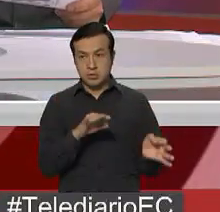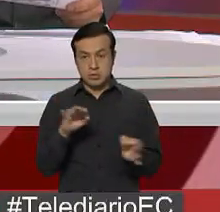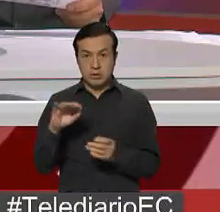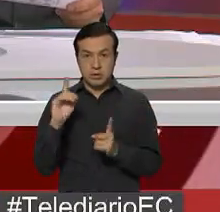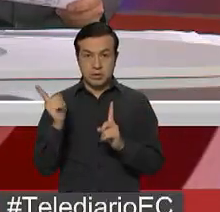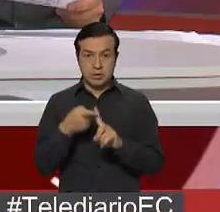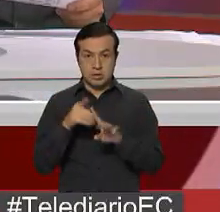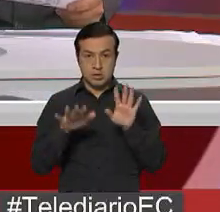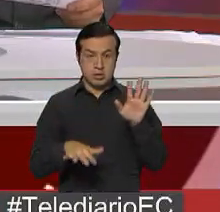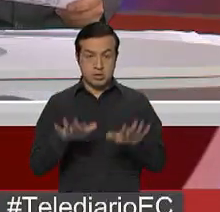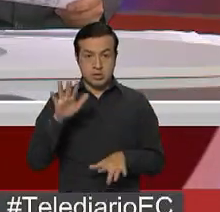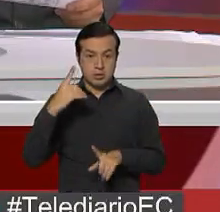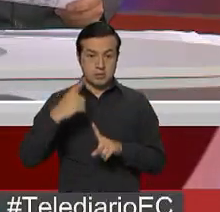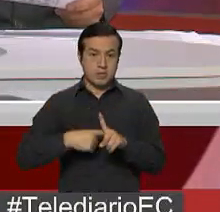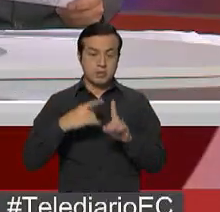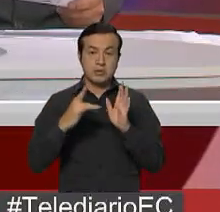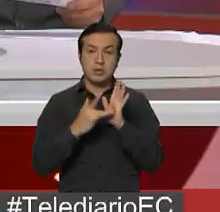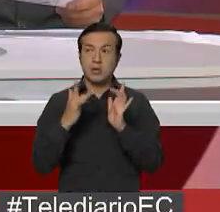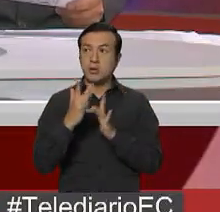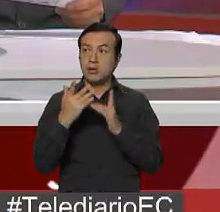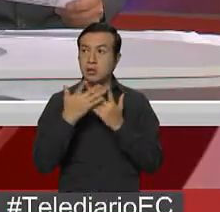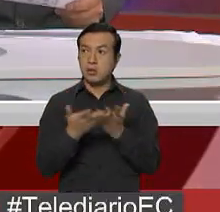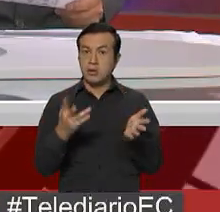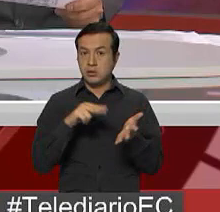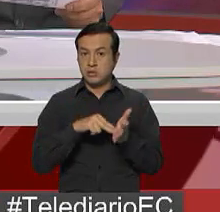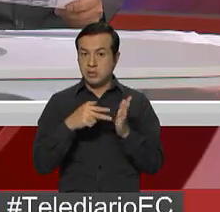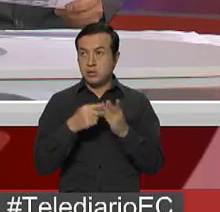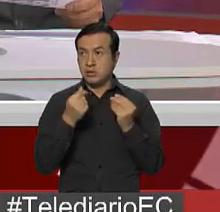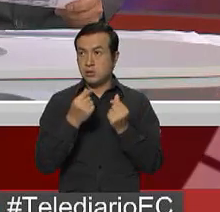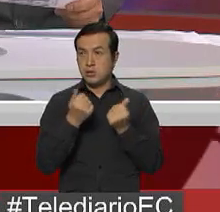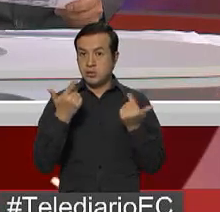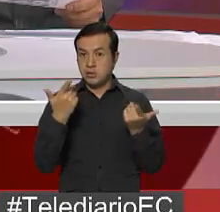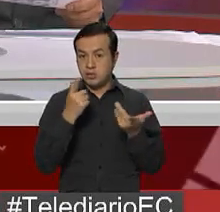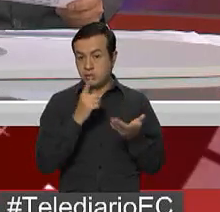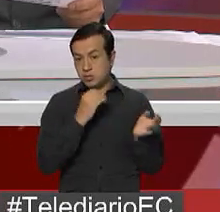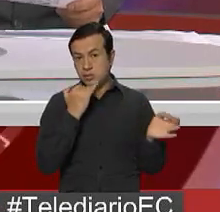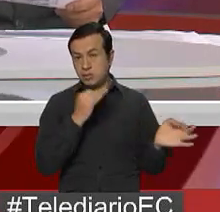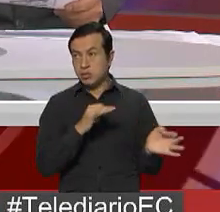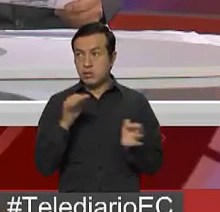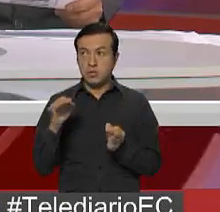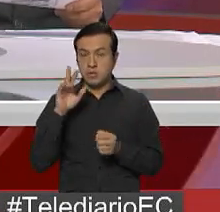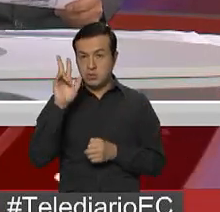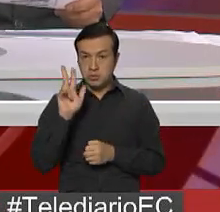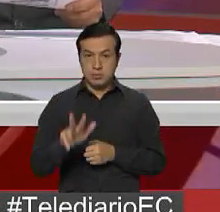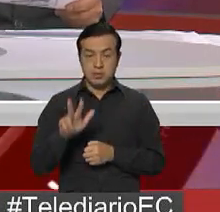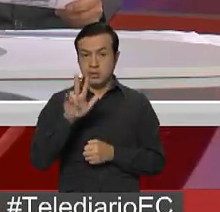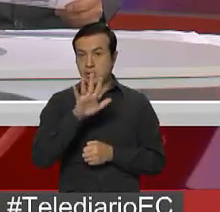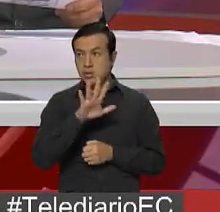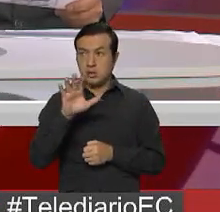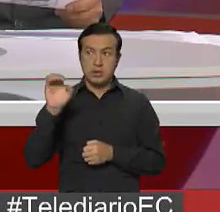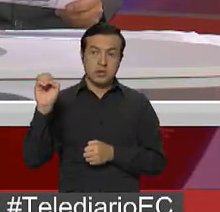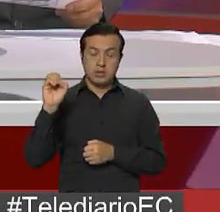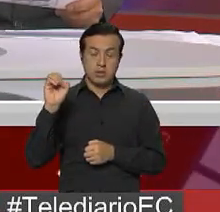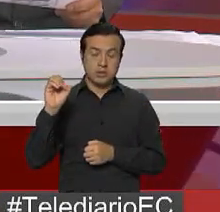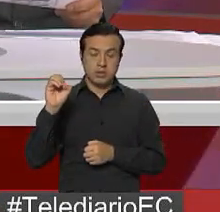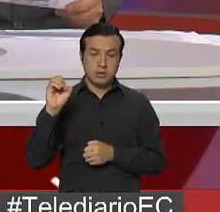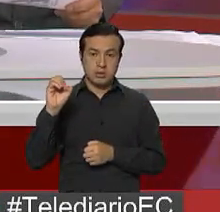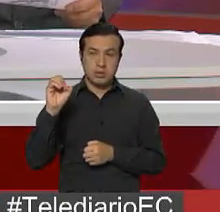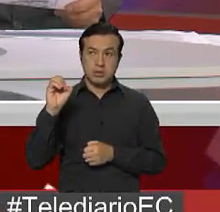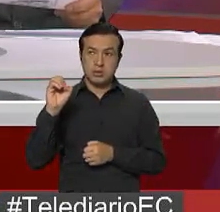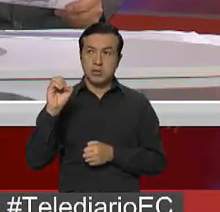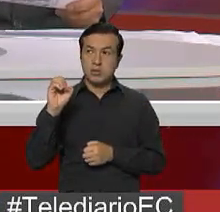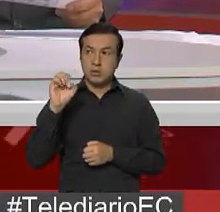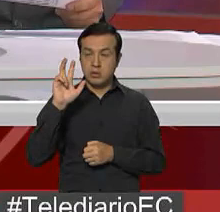primera quincena del mes de abril esto significa montos diferidos por unos tres mil quinientos dólares